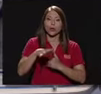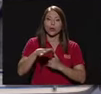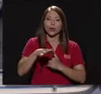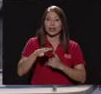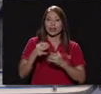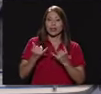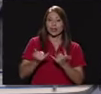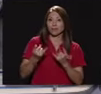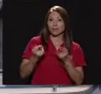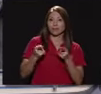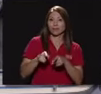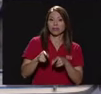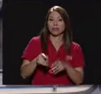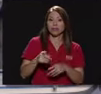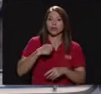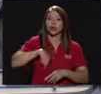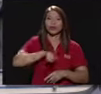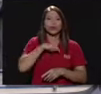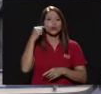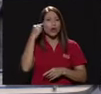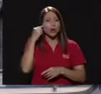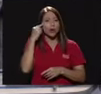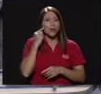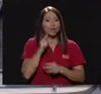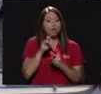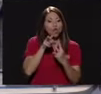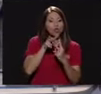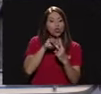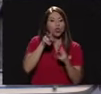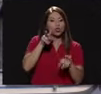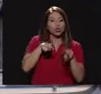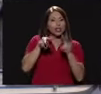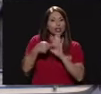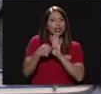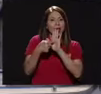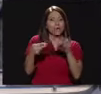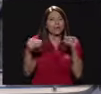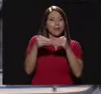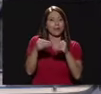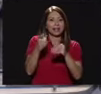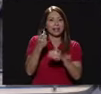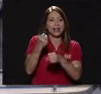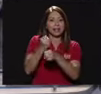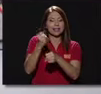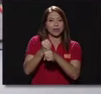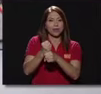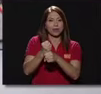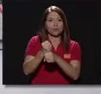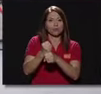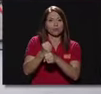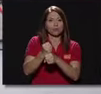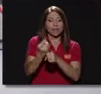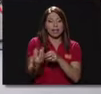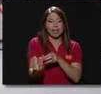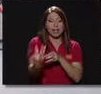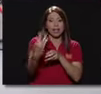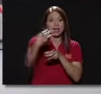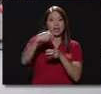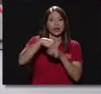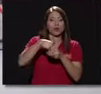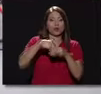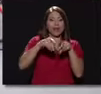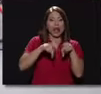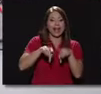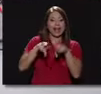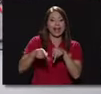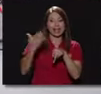de coyuntura, nosotros calculamos un par de indicadores más de desempleo que incluyen a la gente, no solo la